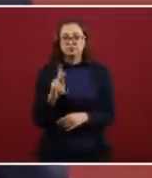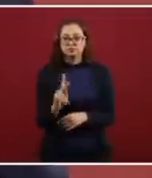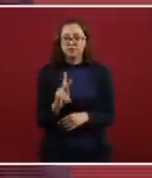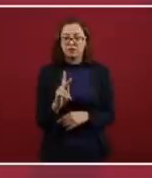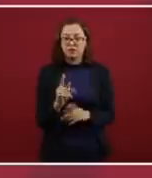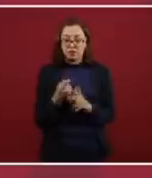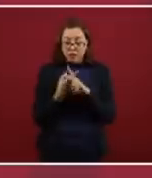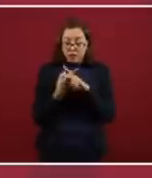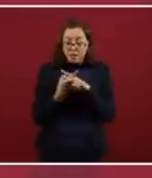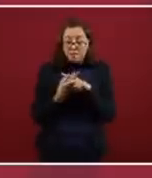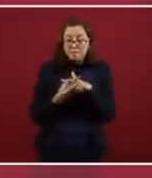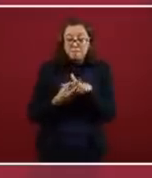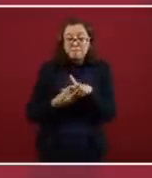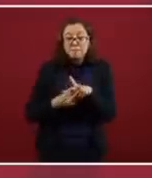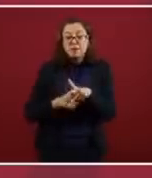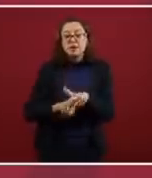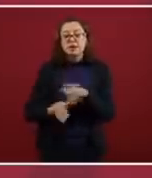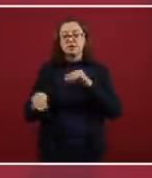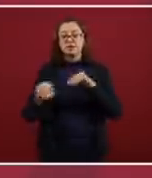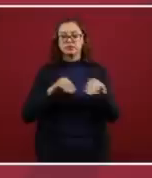todavía.